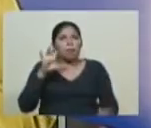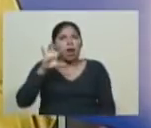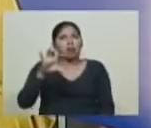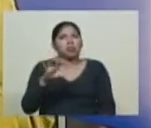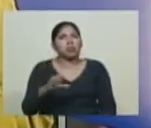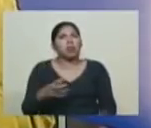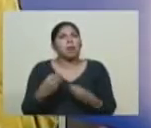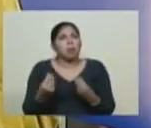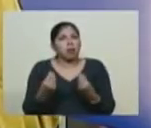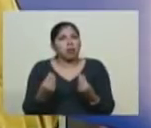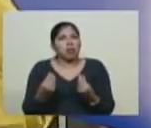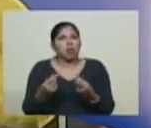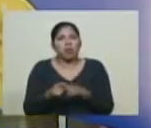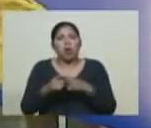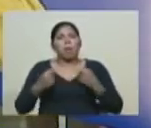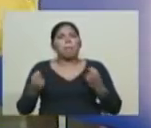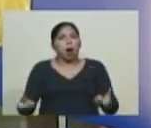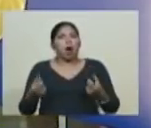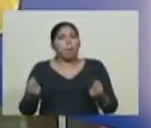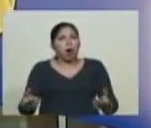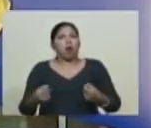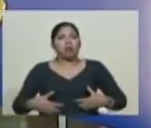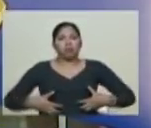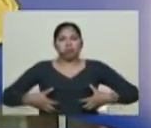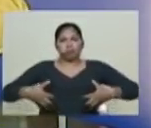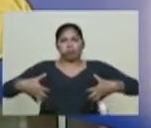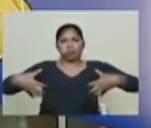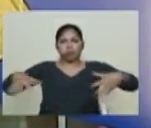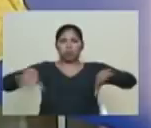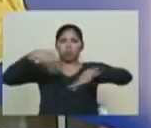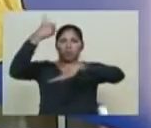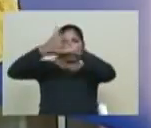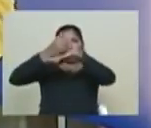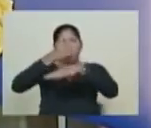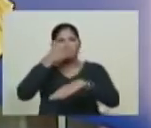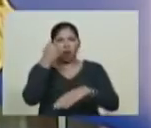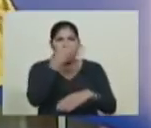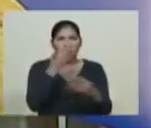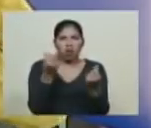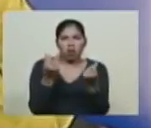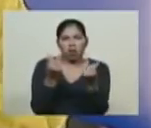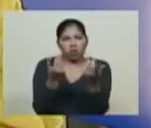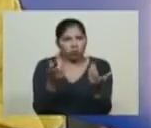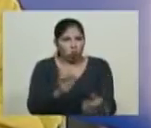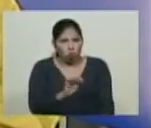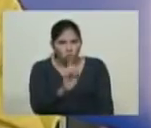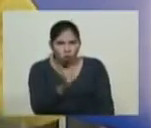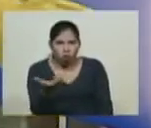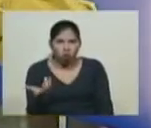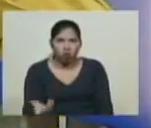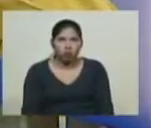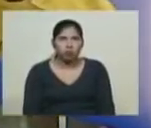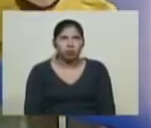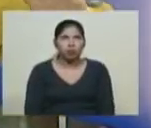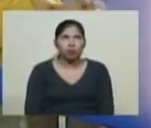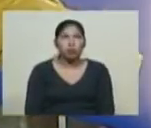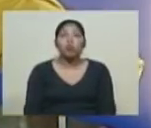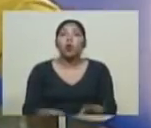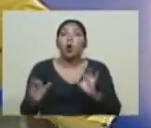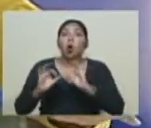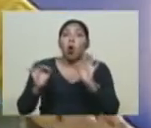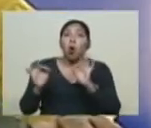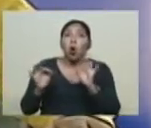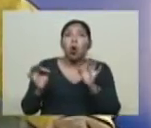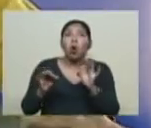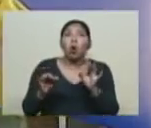Para malversarla, para enriquecer a grupos políticos o oligarquías económicas, o para invertir en un